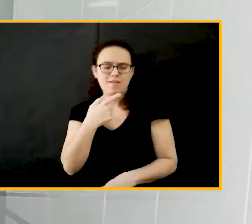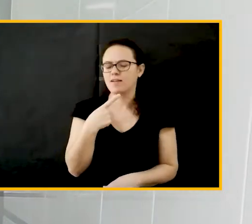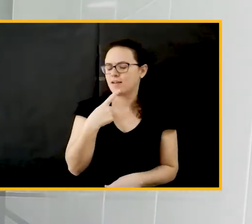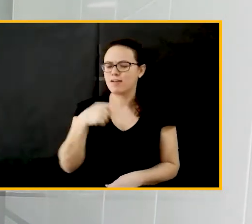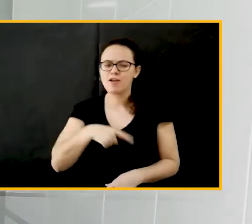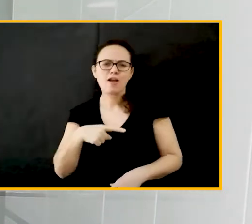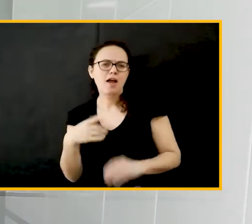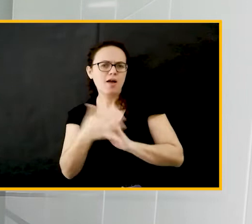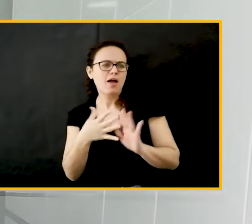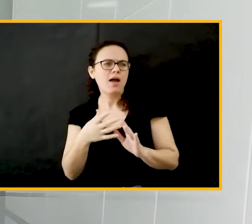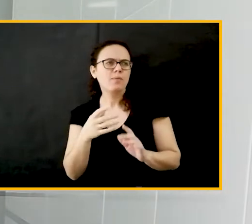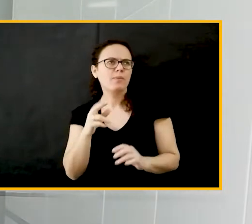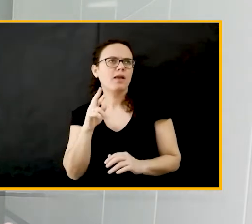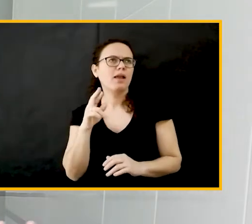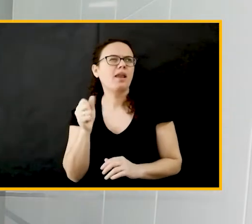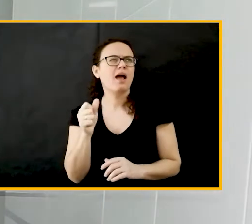relantizado,